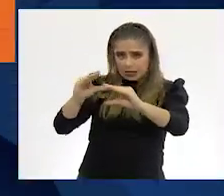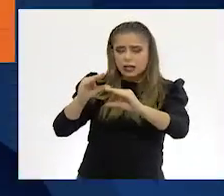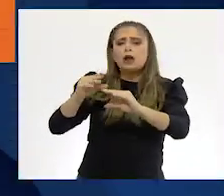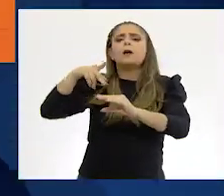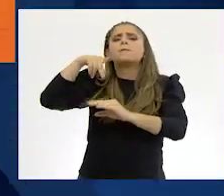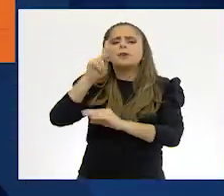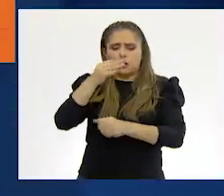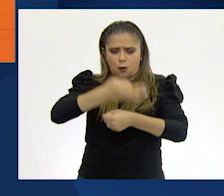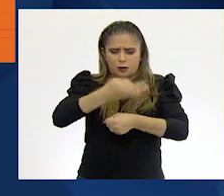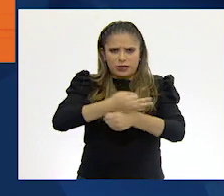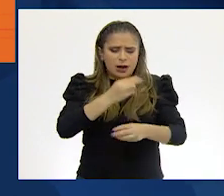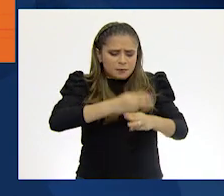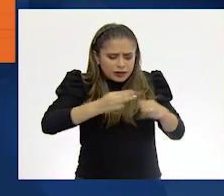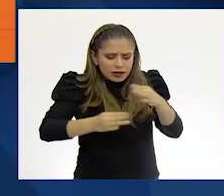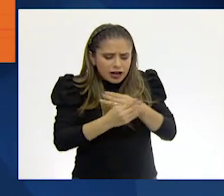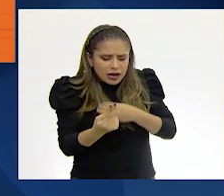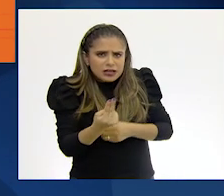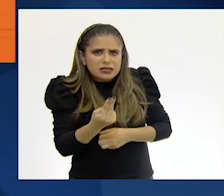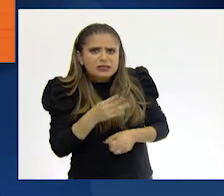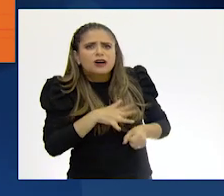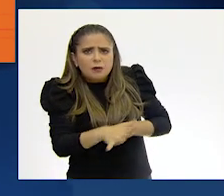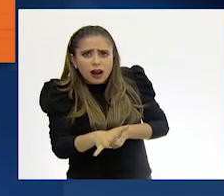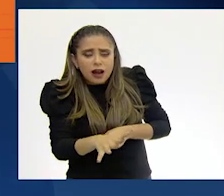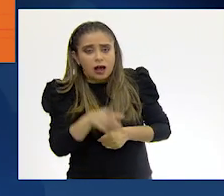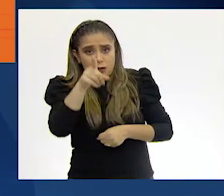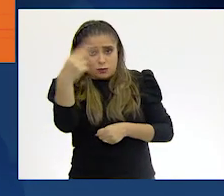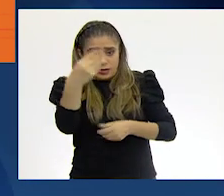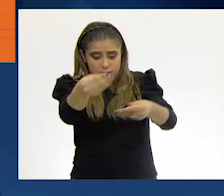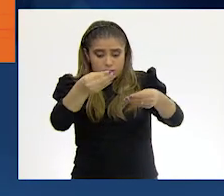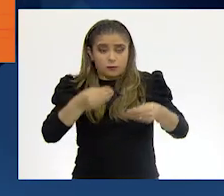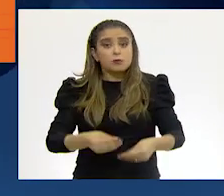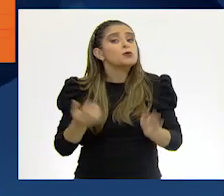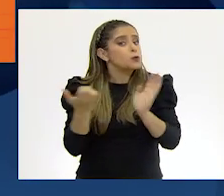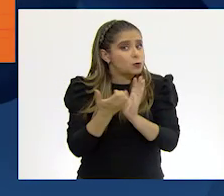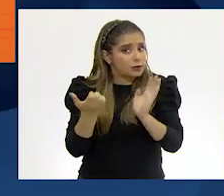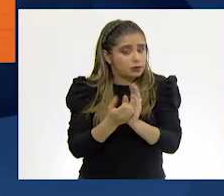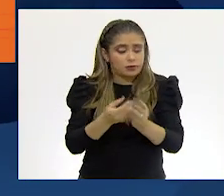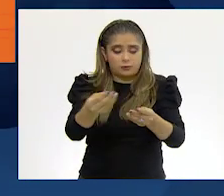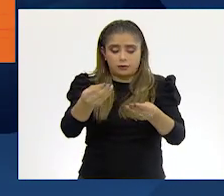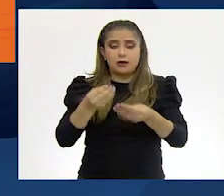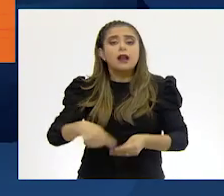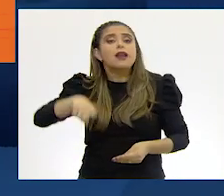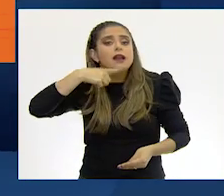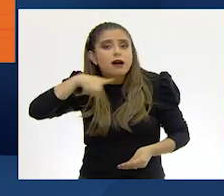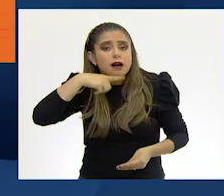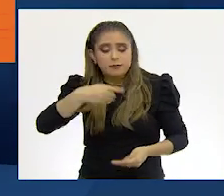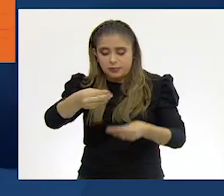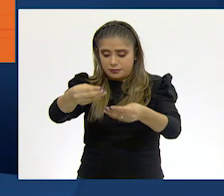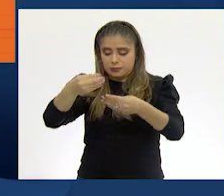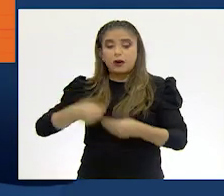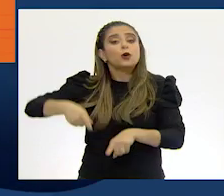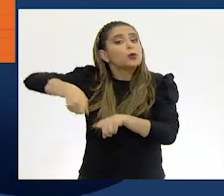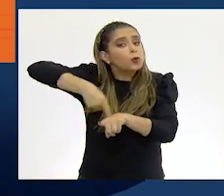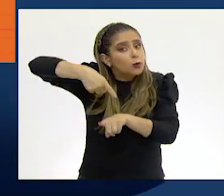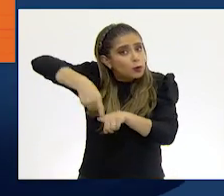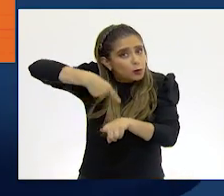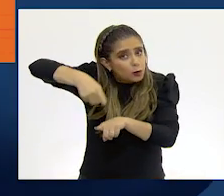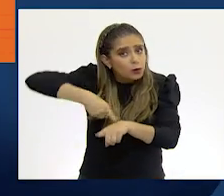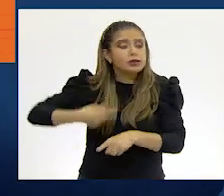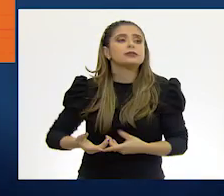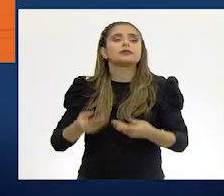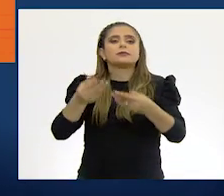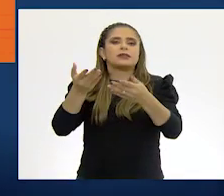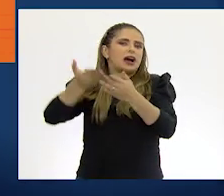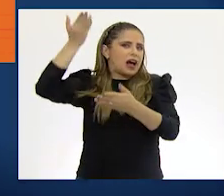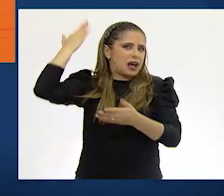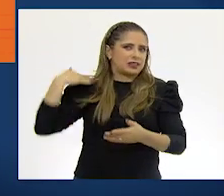que necesitarán. Preparen cuaderno, lápiz, colores, el esquema trabajado en